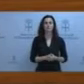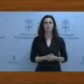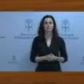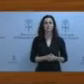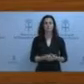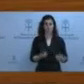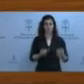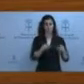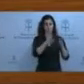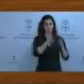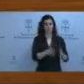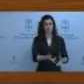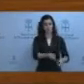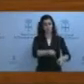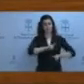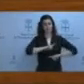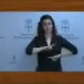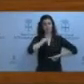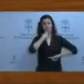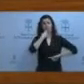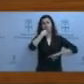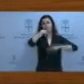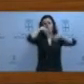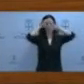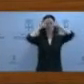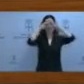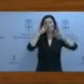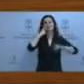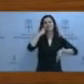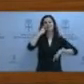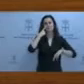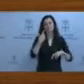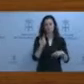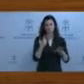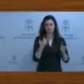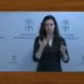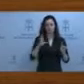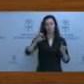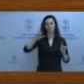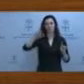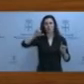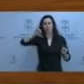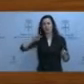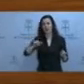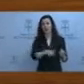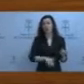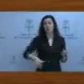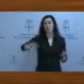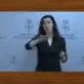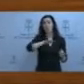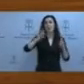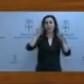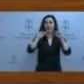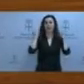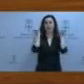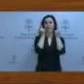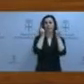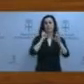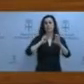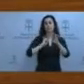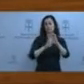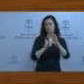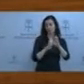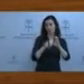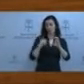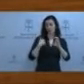Me habla usted de que si conoce algún hospital. Pues sí, yo trabajé en el hospital de Coria en Cáceres, Extremadura, y precisamente